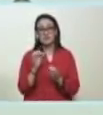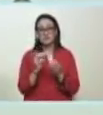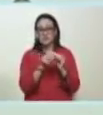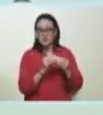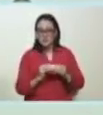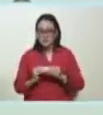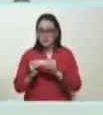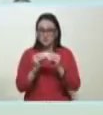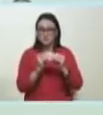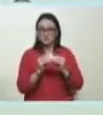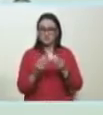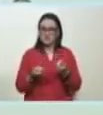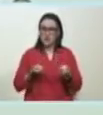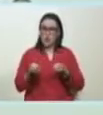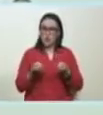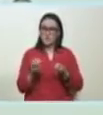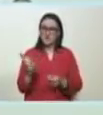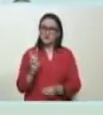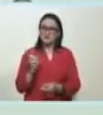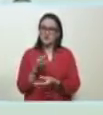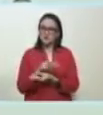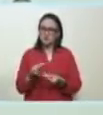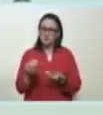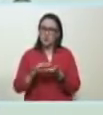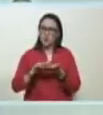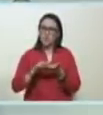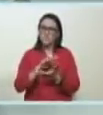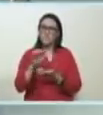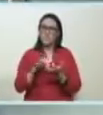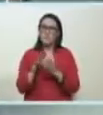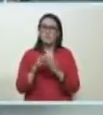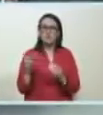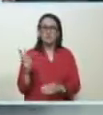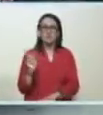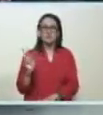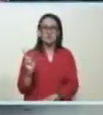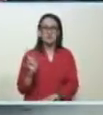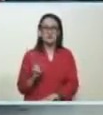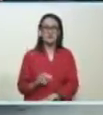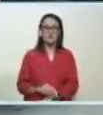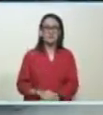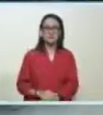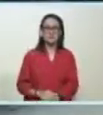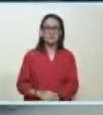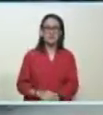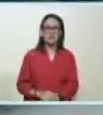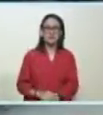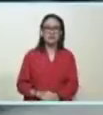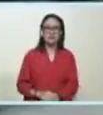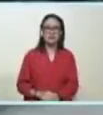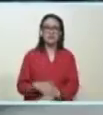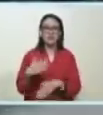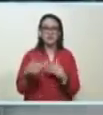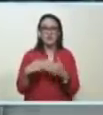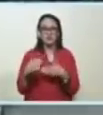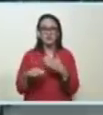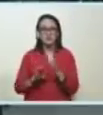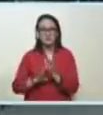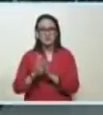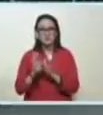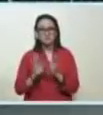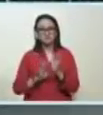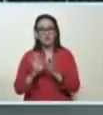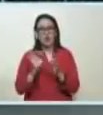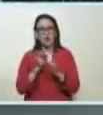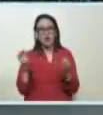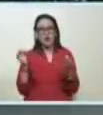económica de Venezuela, para ir a la solución de los problemas que tenemos todos los venezolanos, para ir a un proceso de crecimiento y prosperidad